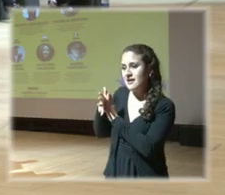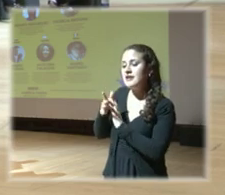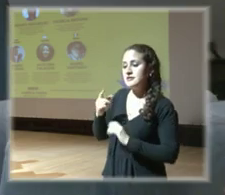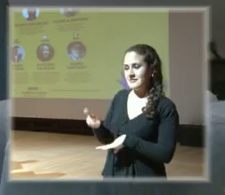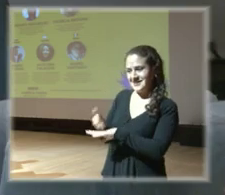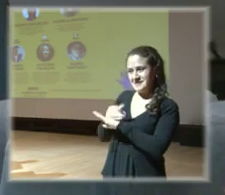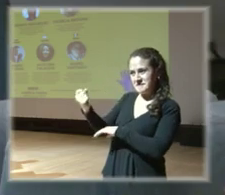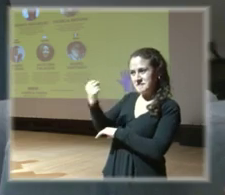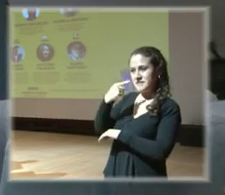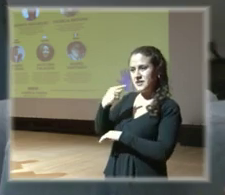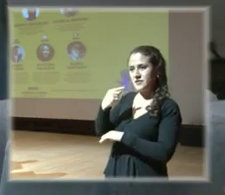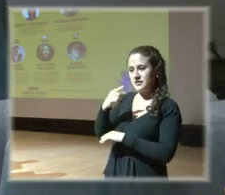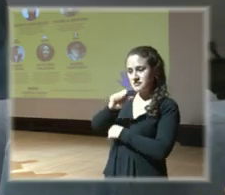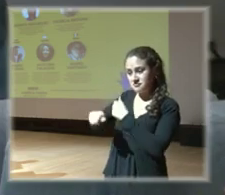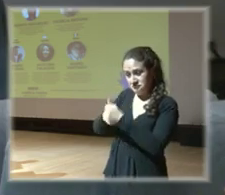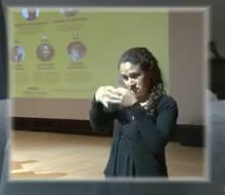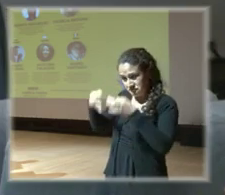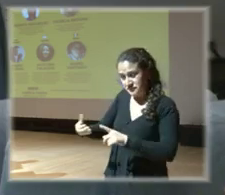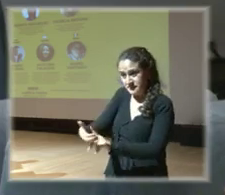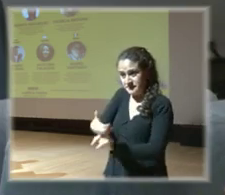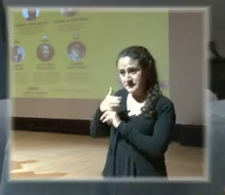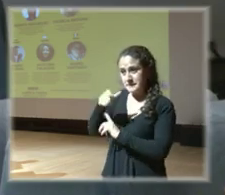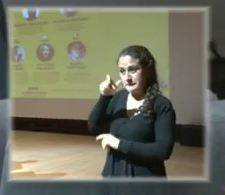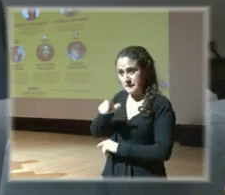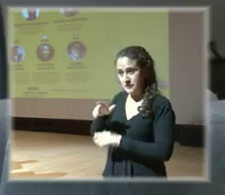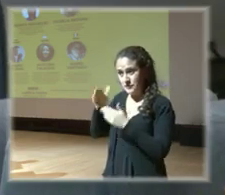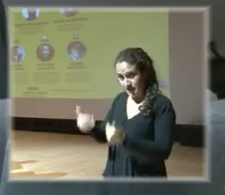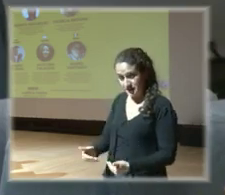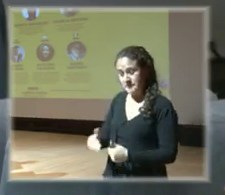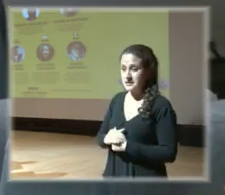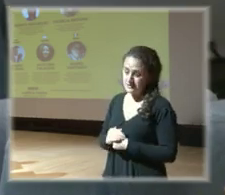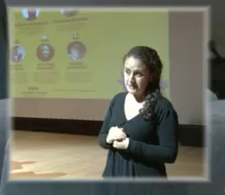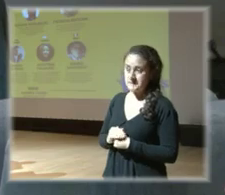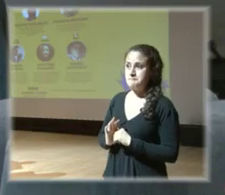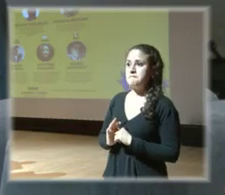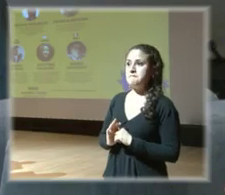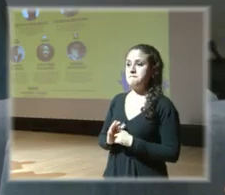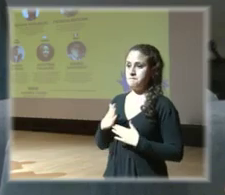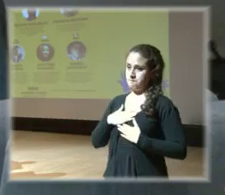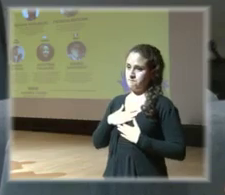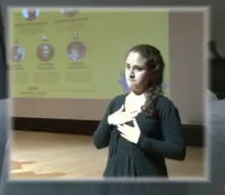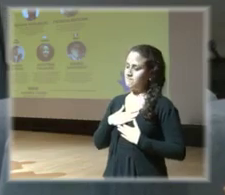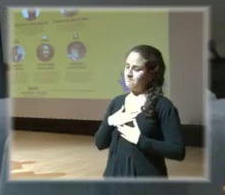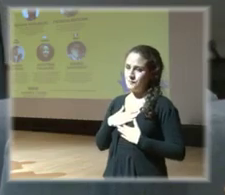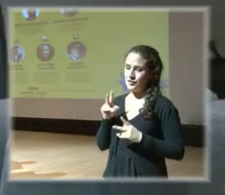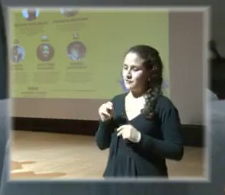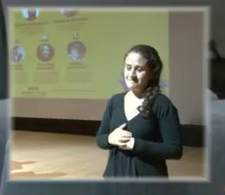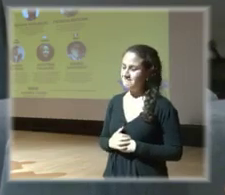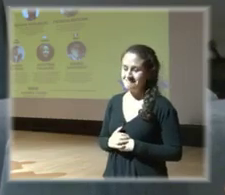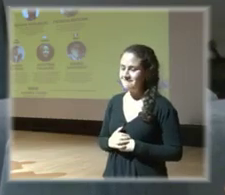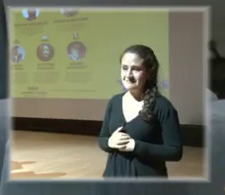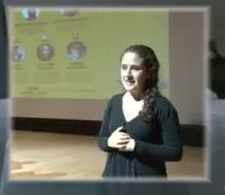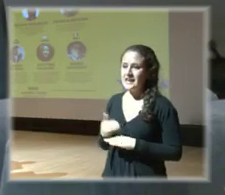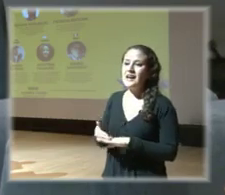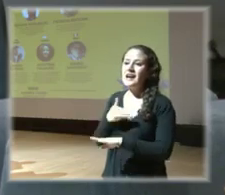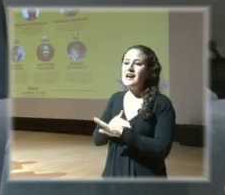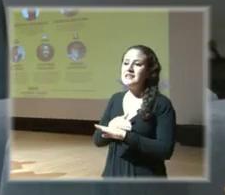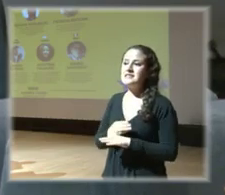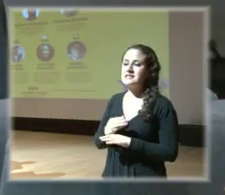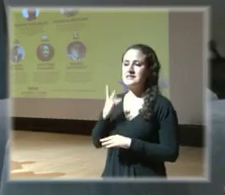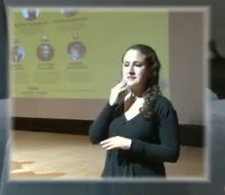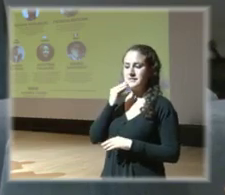la interdicción es una forma de proteger a las personas con discapacidad, y bueno, mi respuesta va a ser que no, basándome en